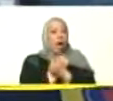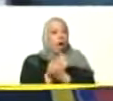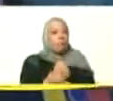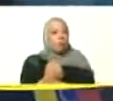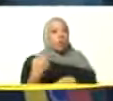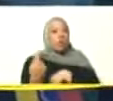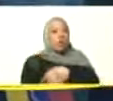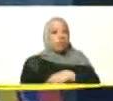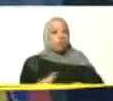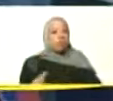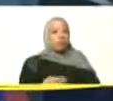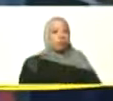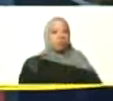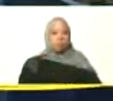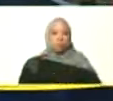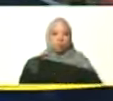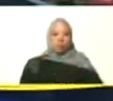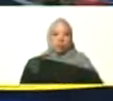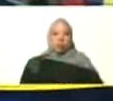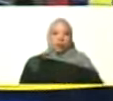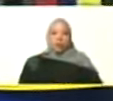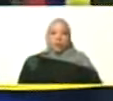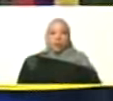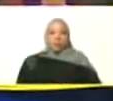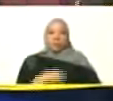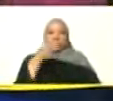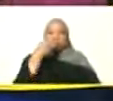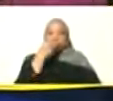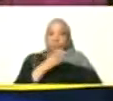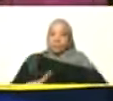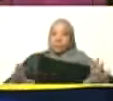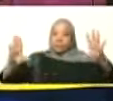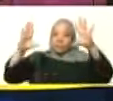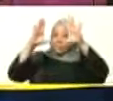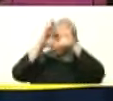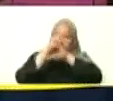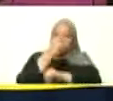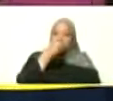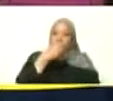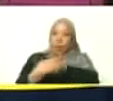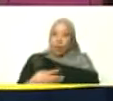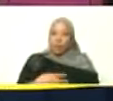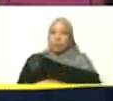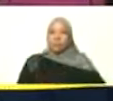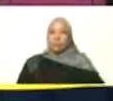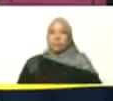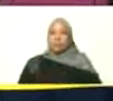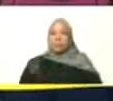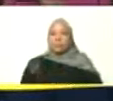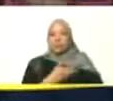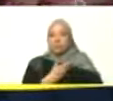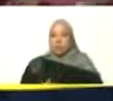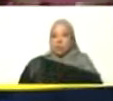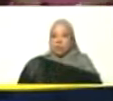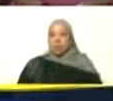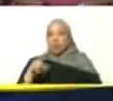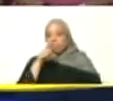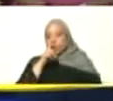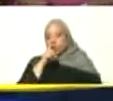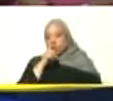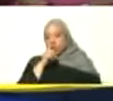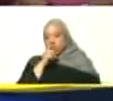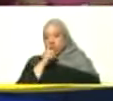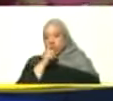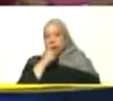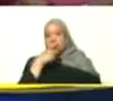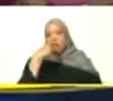revolución. Adelante. Buenas noches. Buenas noches, presidente. Aquí desde